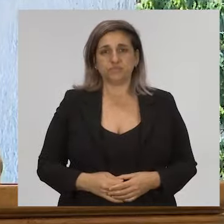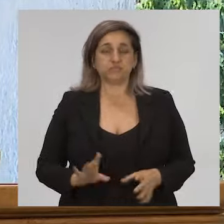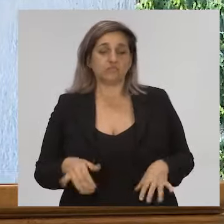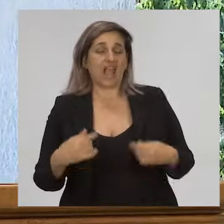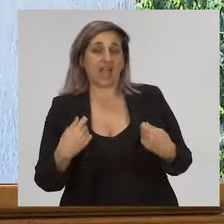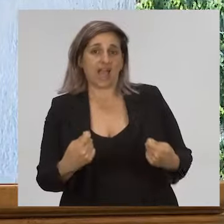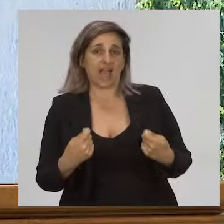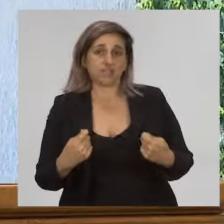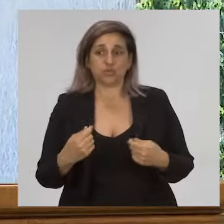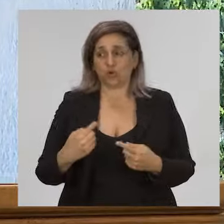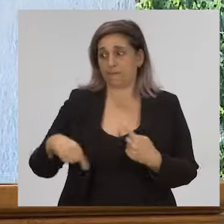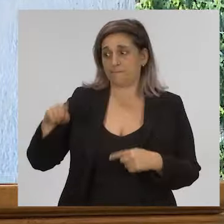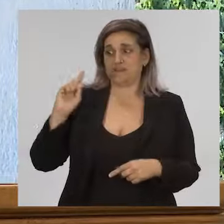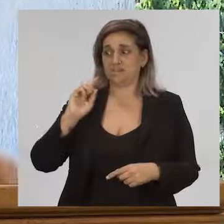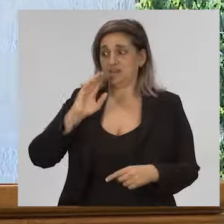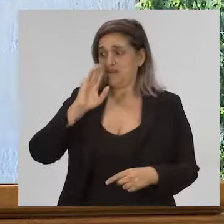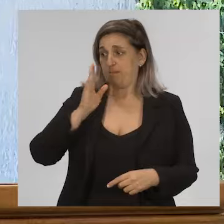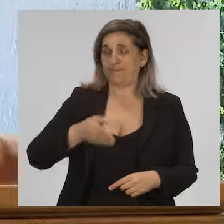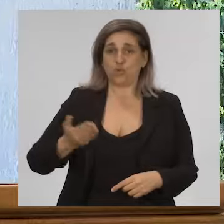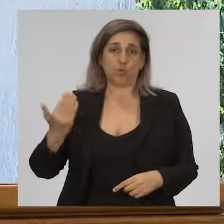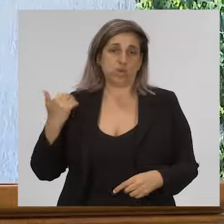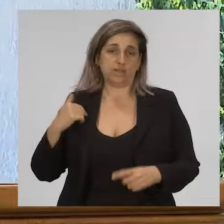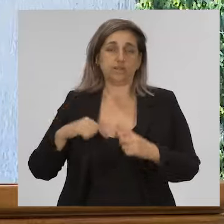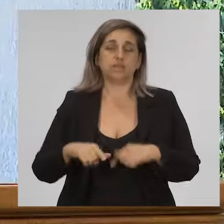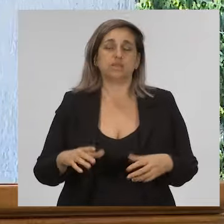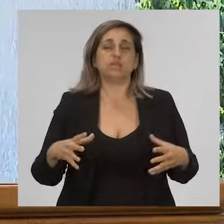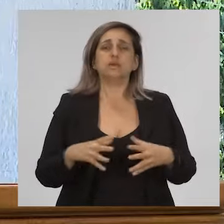En la rendición de cuentas pasada, la penúltima,